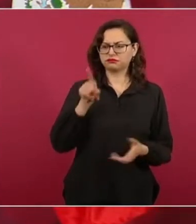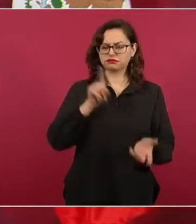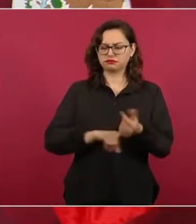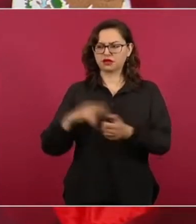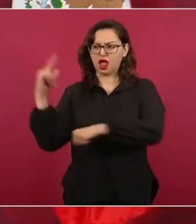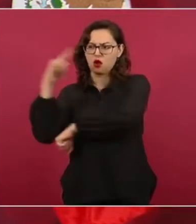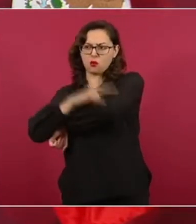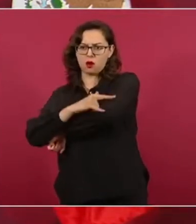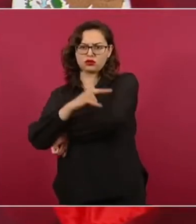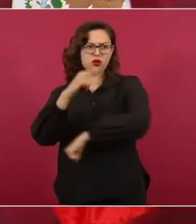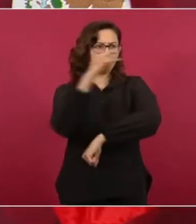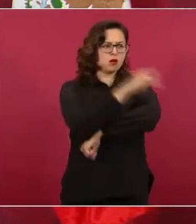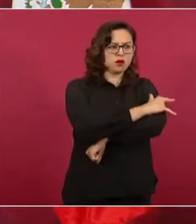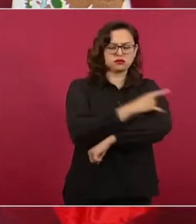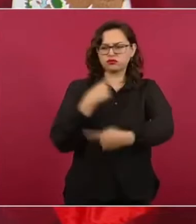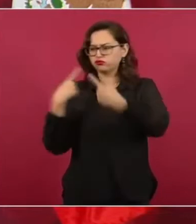el fin de semana.